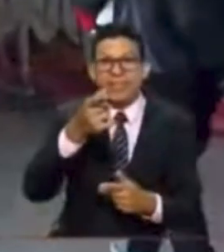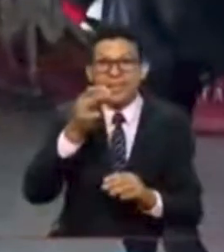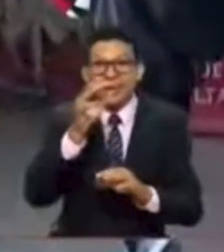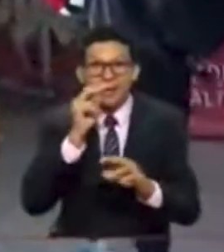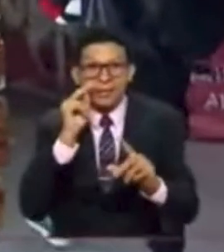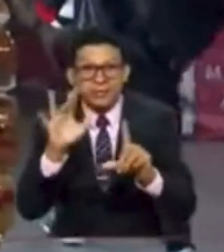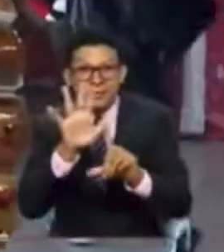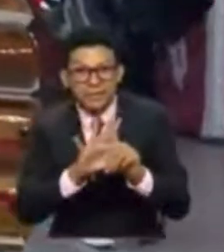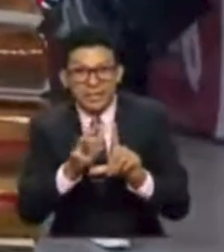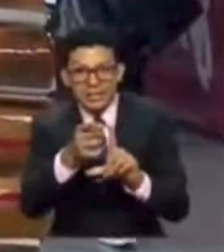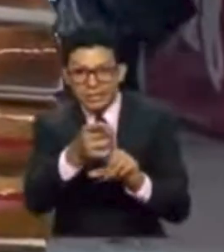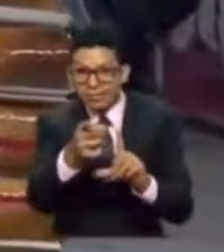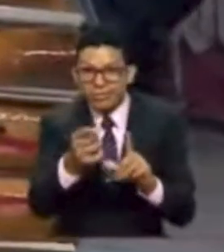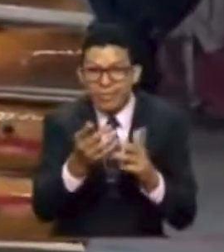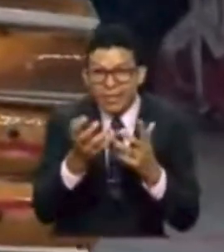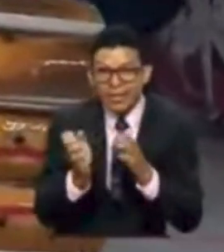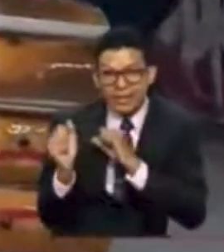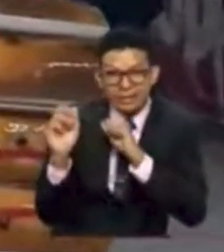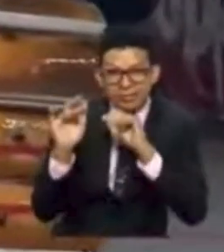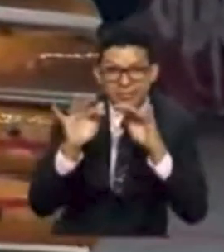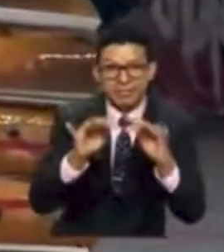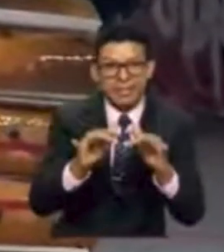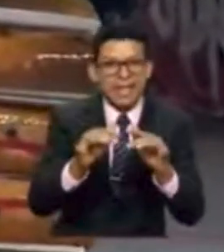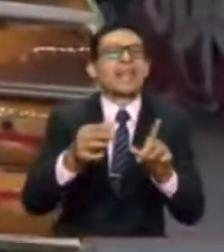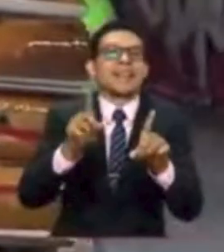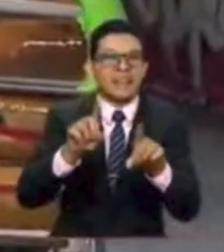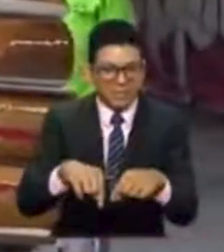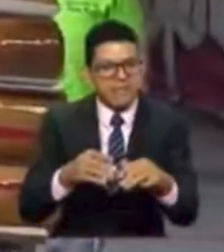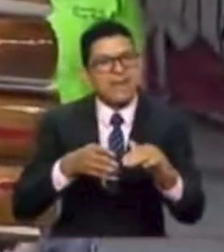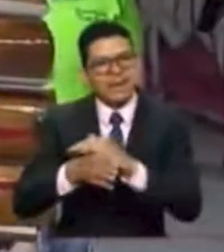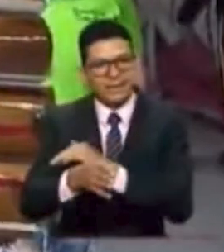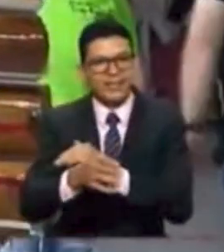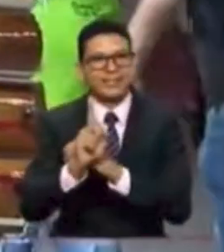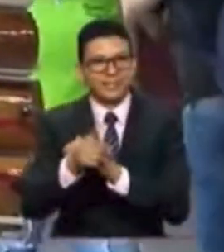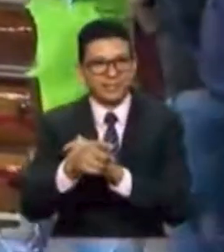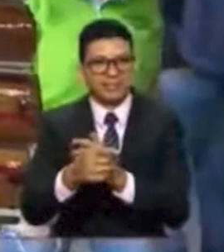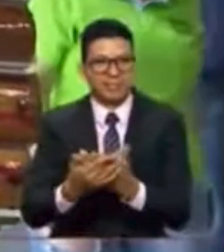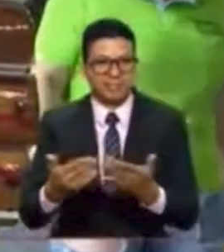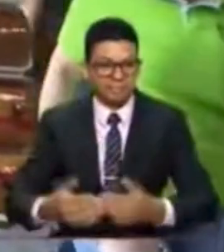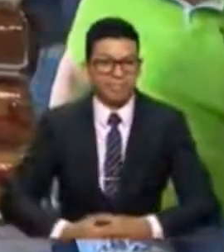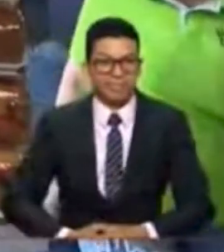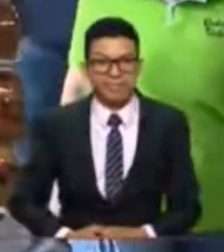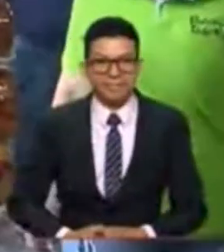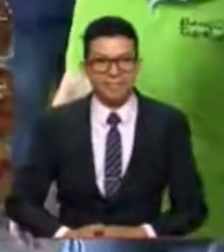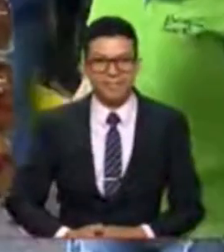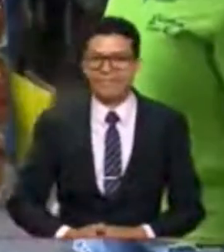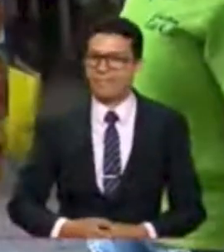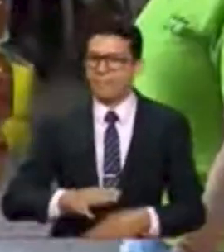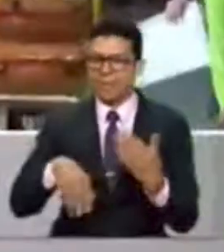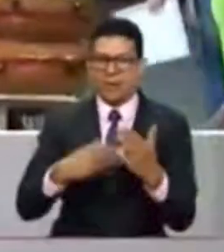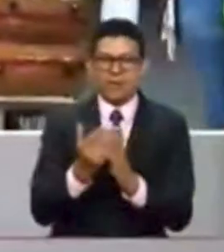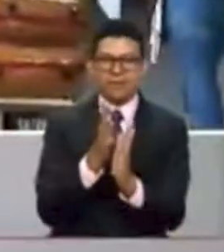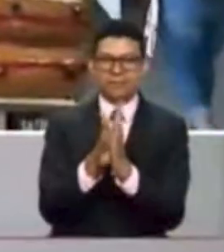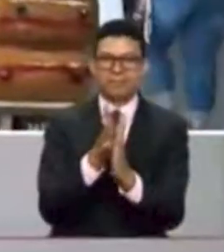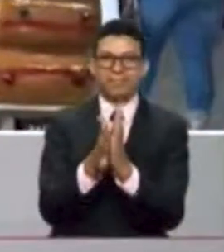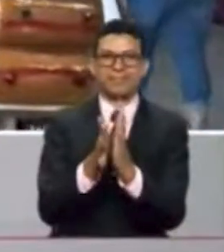televidentes que llegan hasta este lugar también accedan a este tipo de variedades. Es toda la